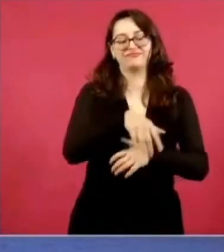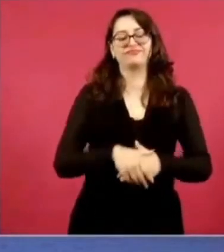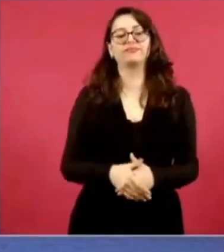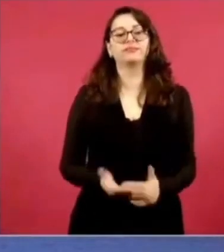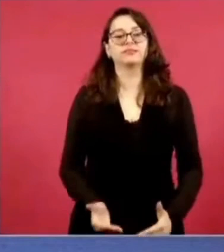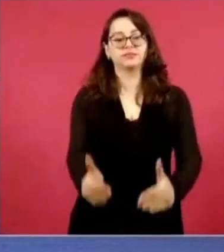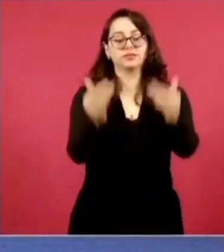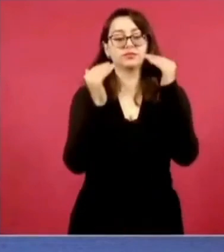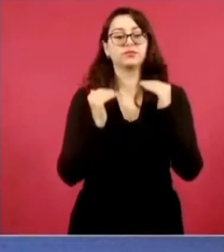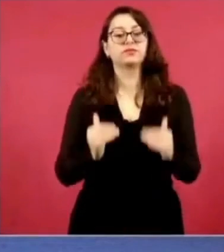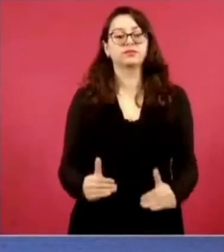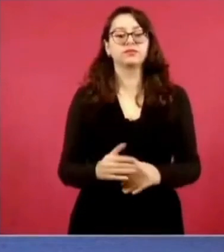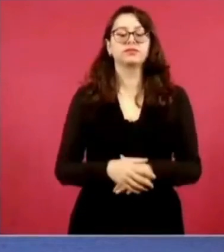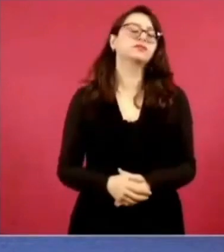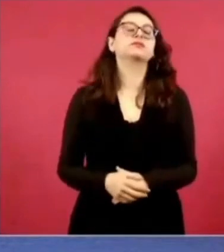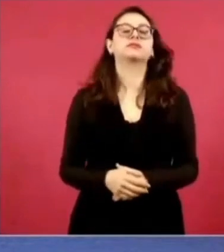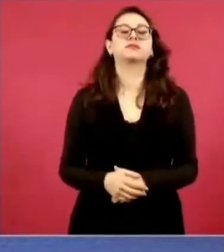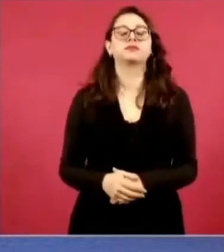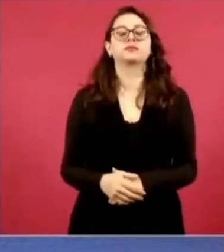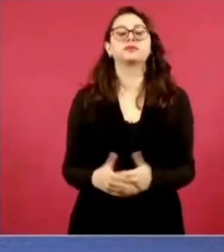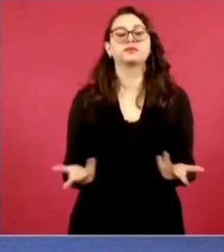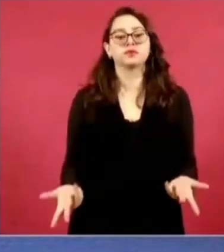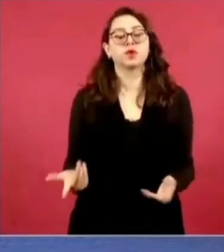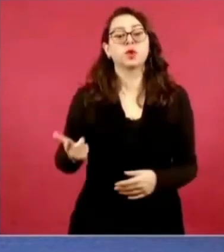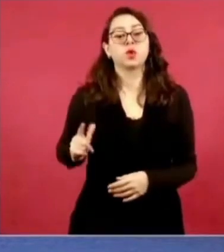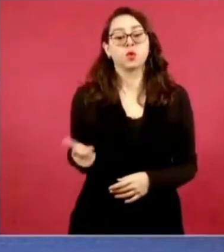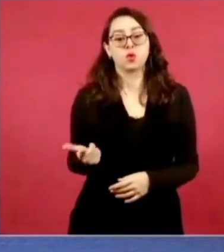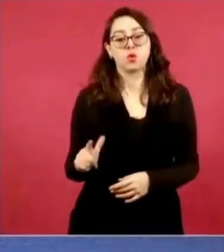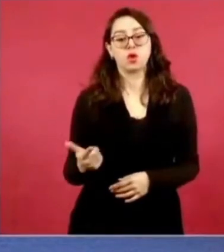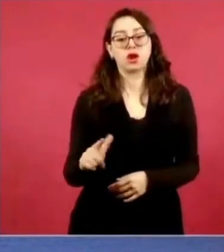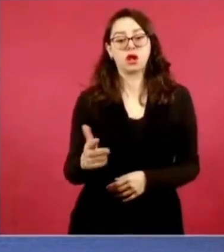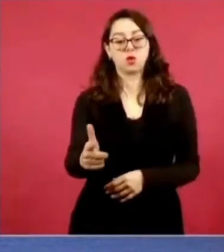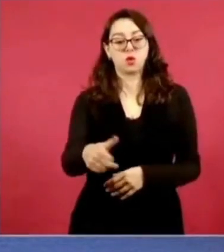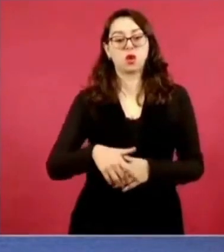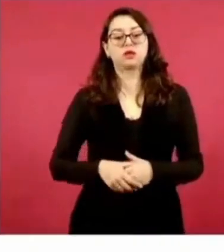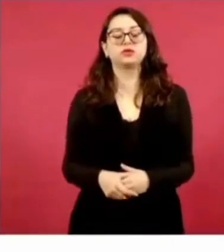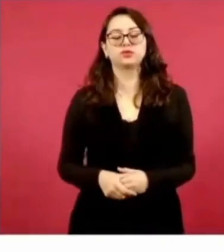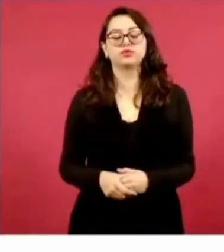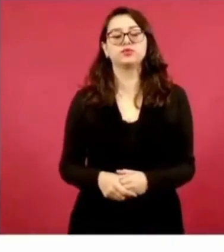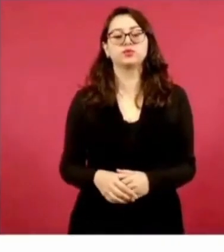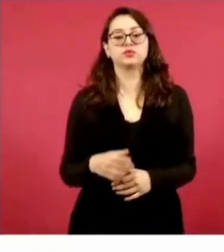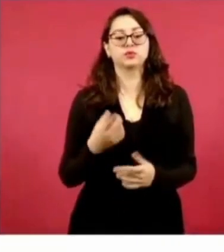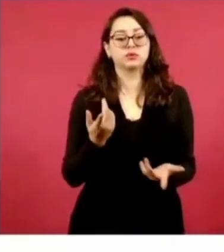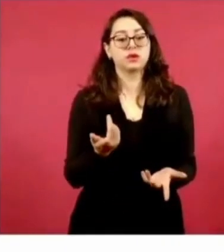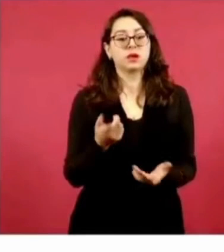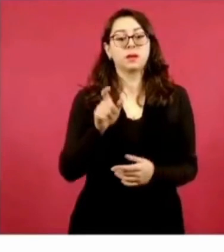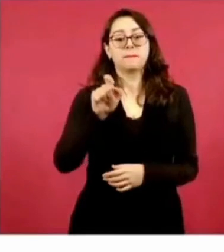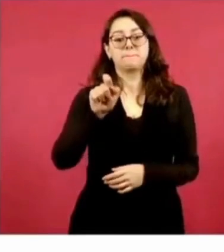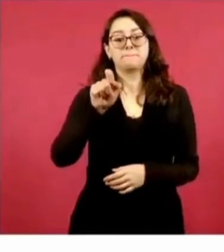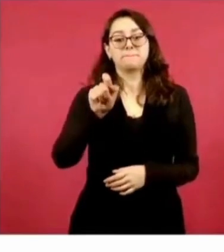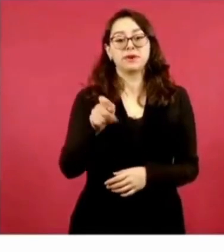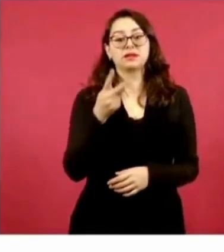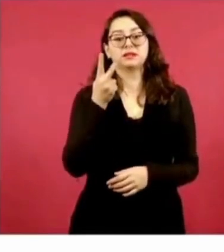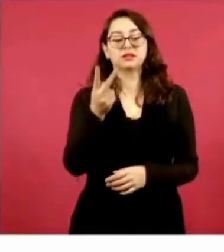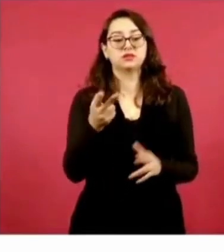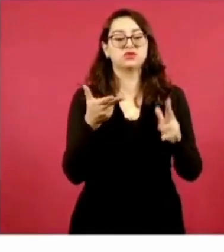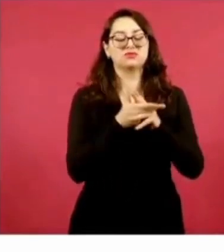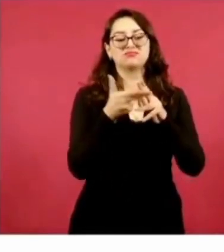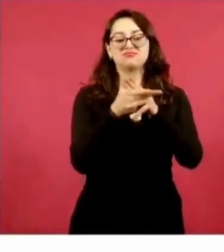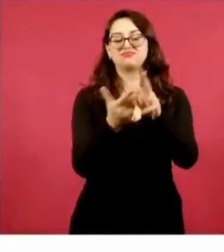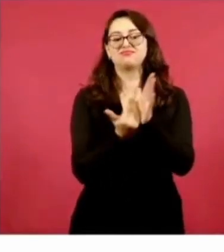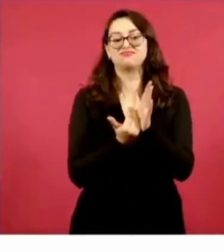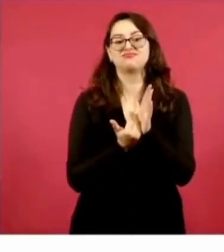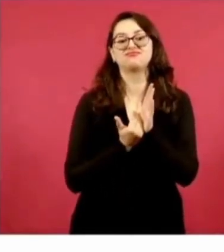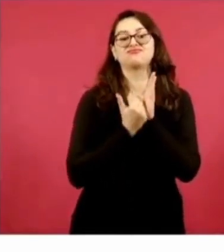está el mensual de Guanajuato en donde e hubo 22 homicidios más con